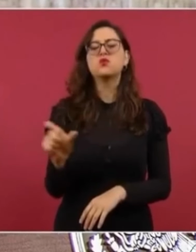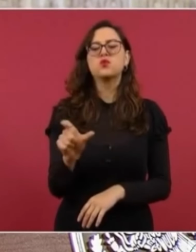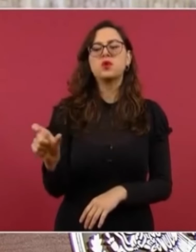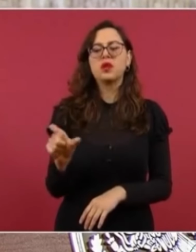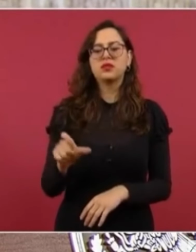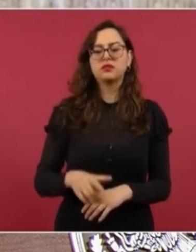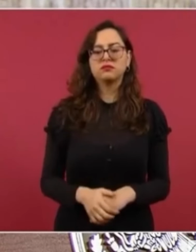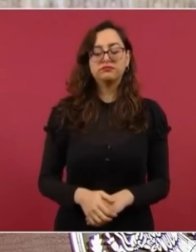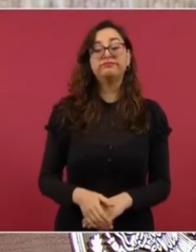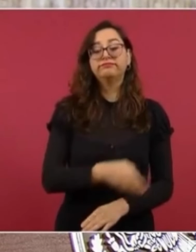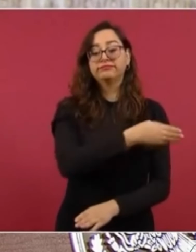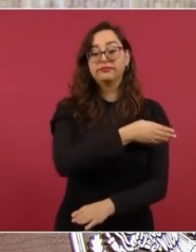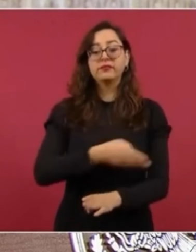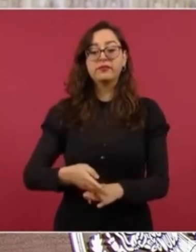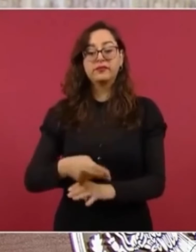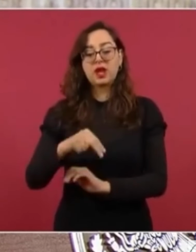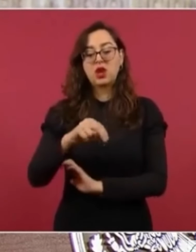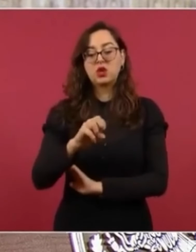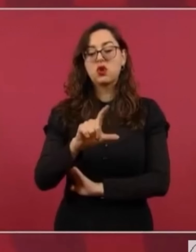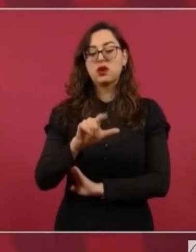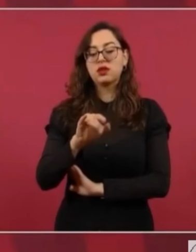en el periodo neoliberal.